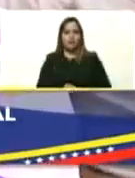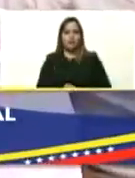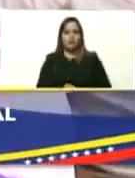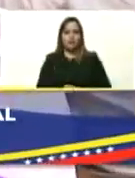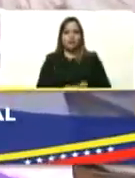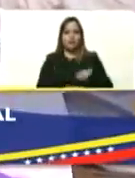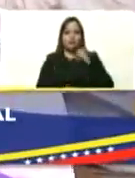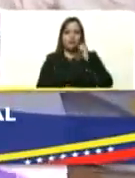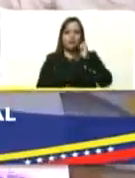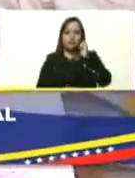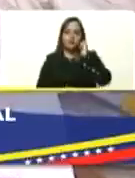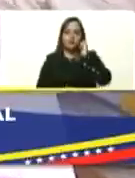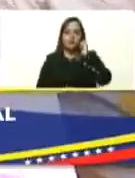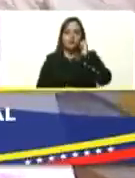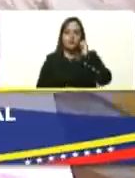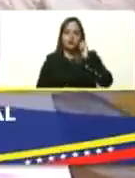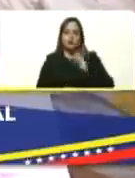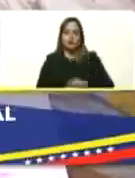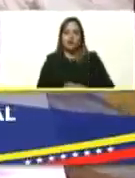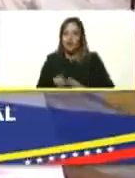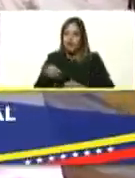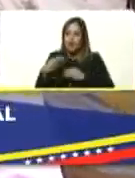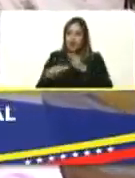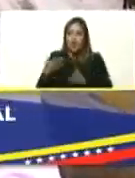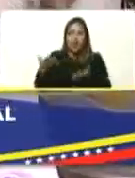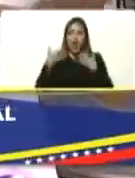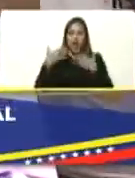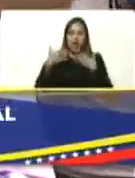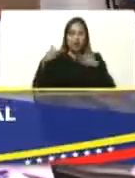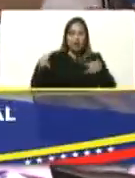Y está haciendo calor, ¿verdad?